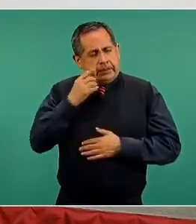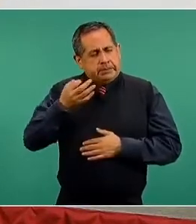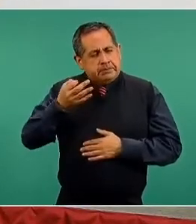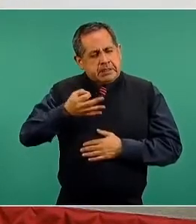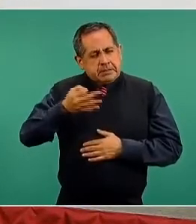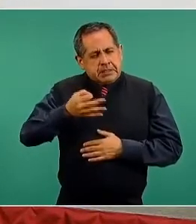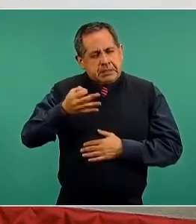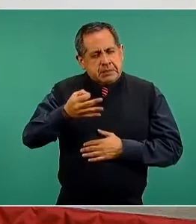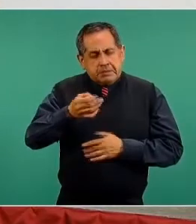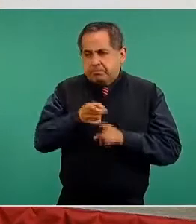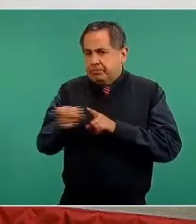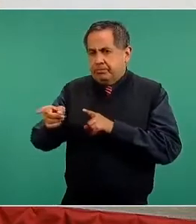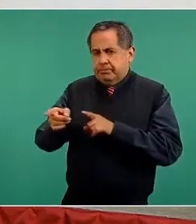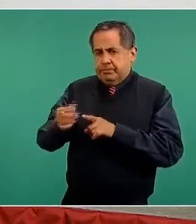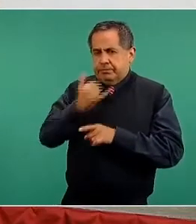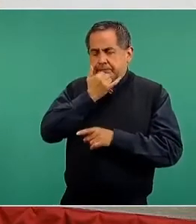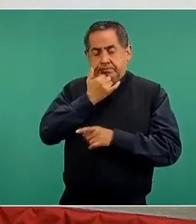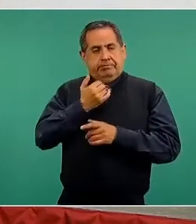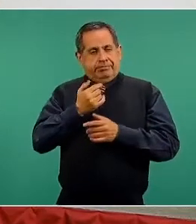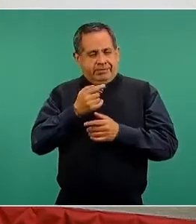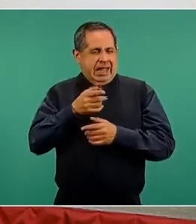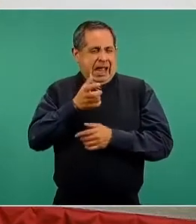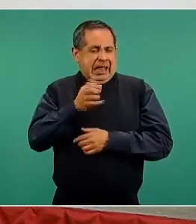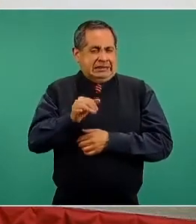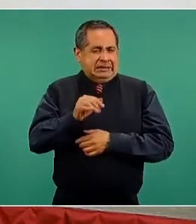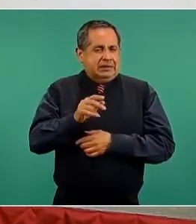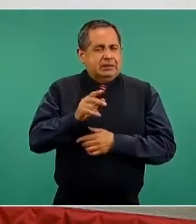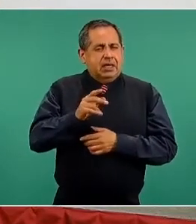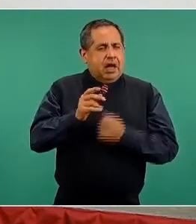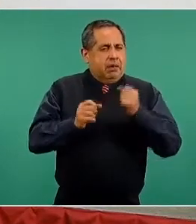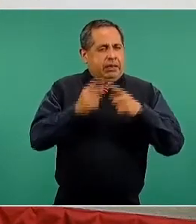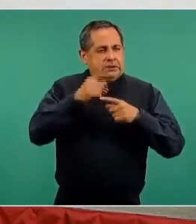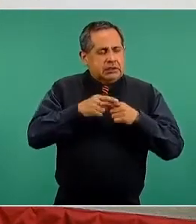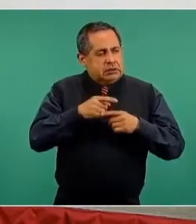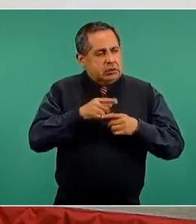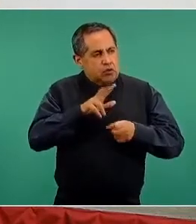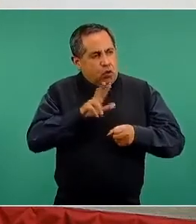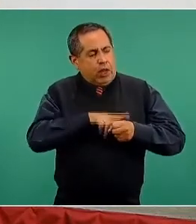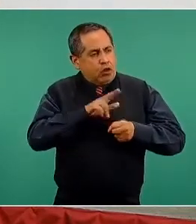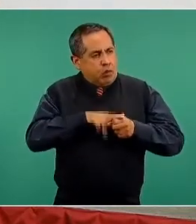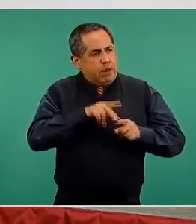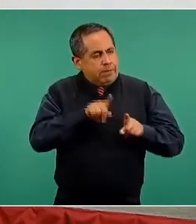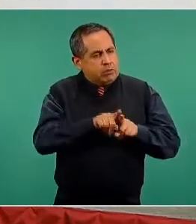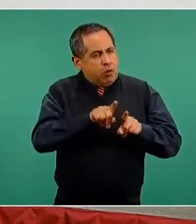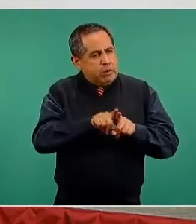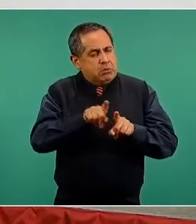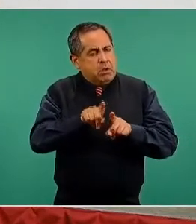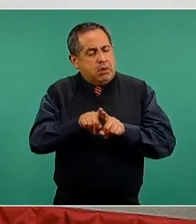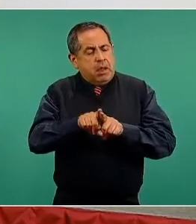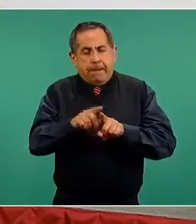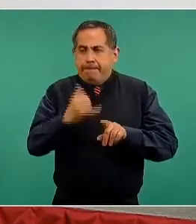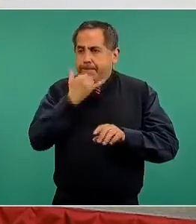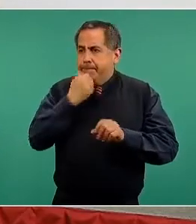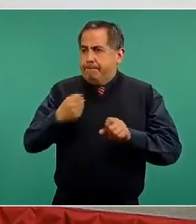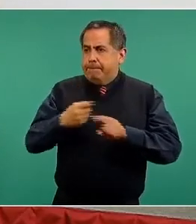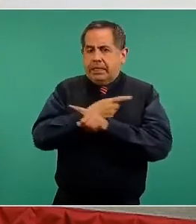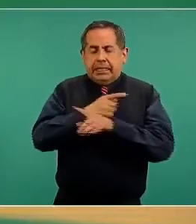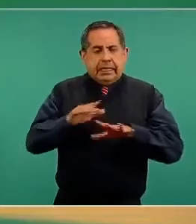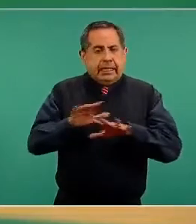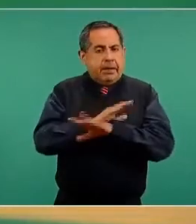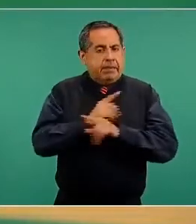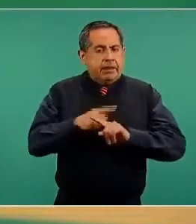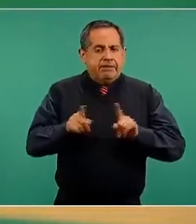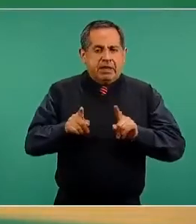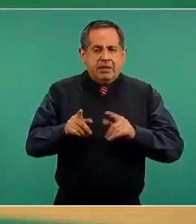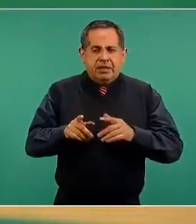decir un error sistemático en la apreciación de un fenómeno por una manera diferente de